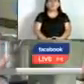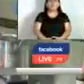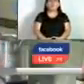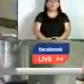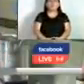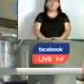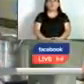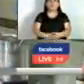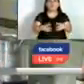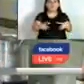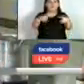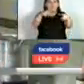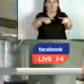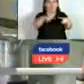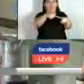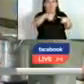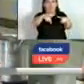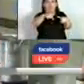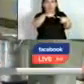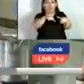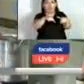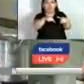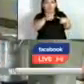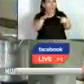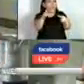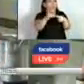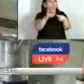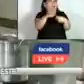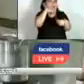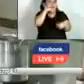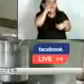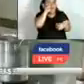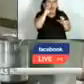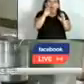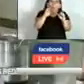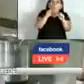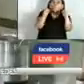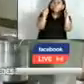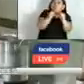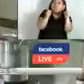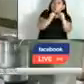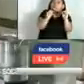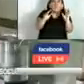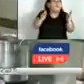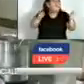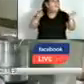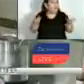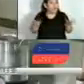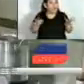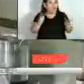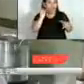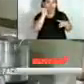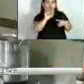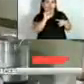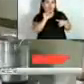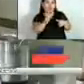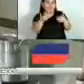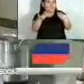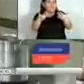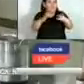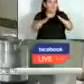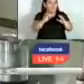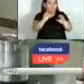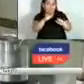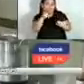Este platillo se come como que si fuese charamusca o un helado. ¿Por qué? Porque ahí es donde hace la combinación. Uno